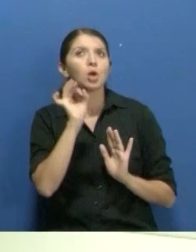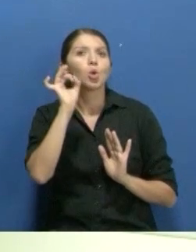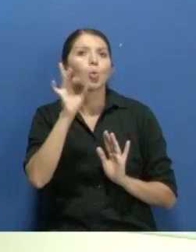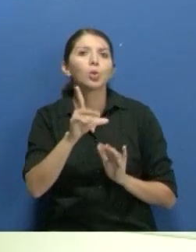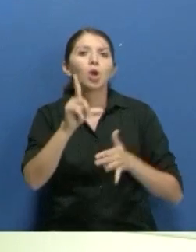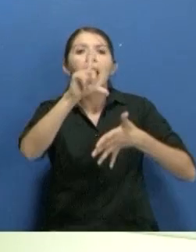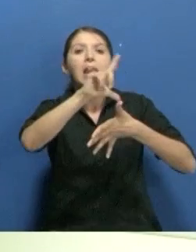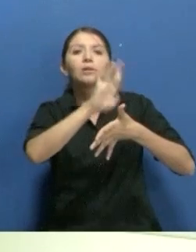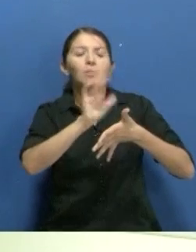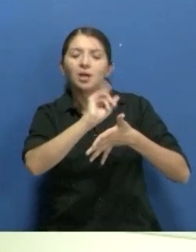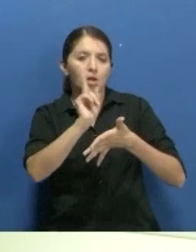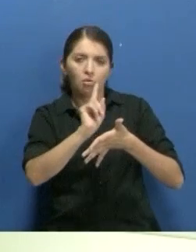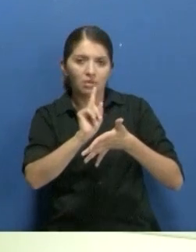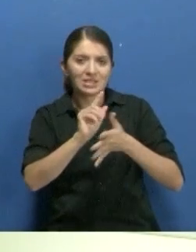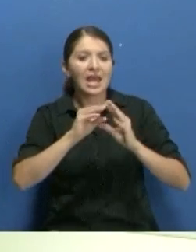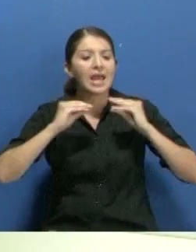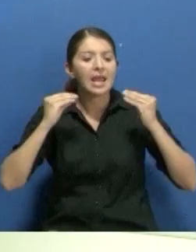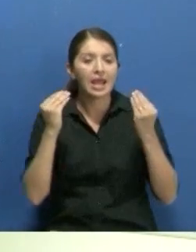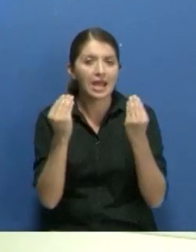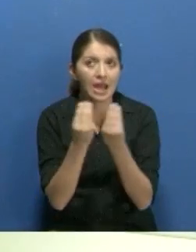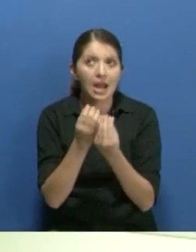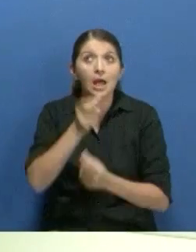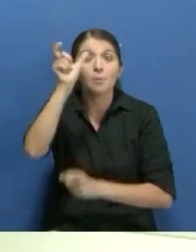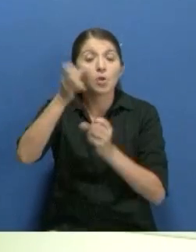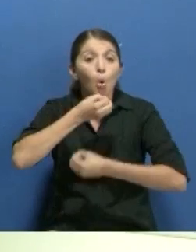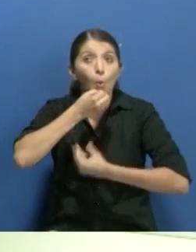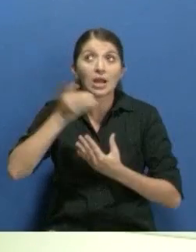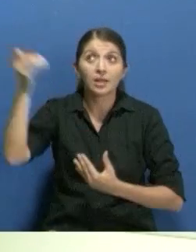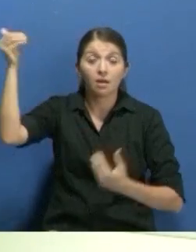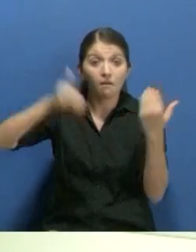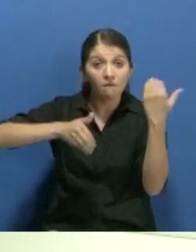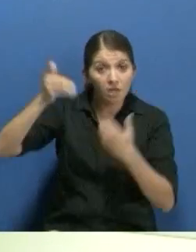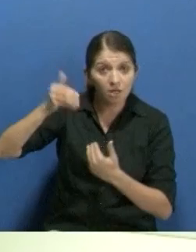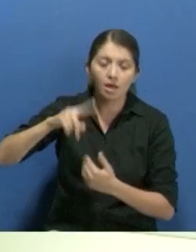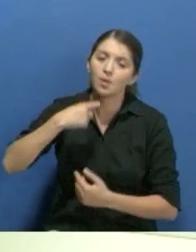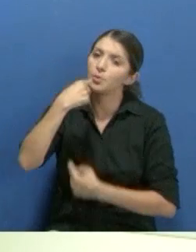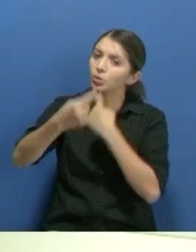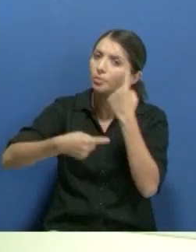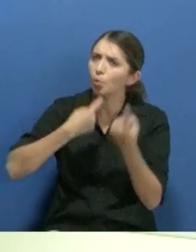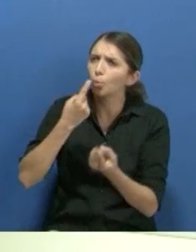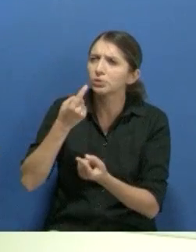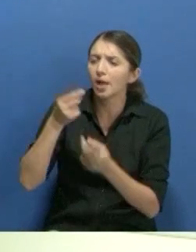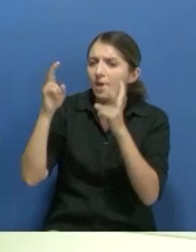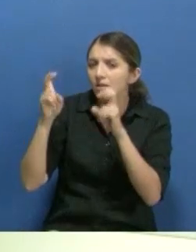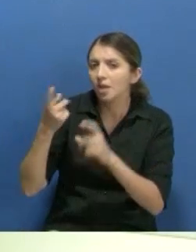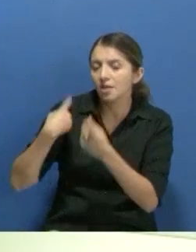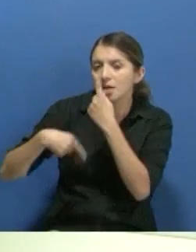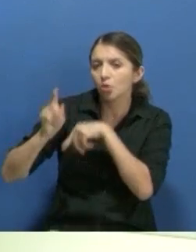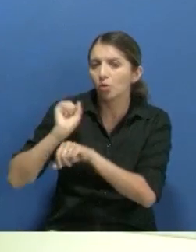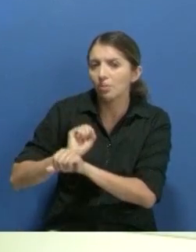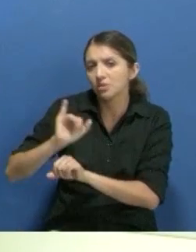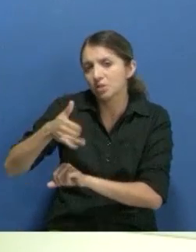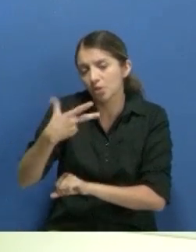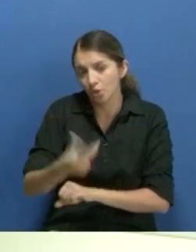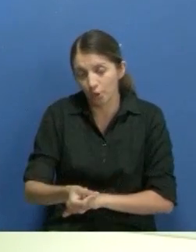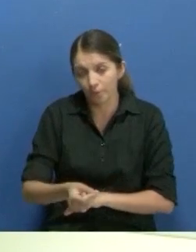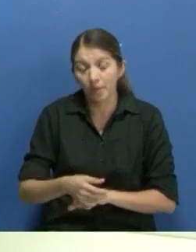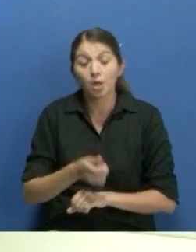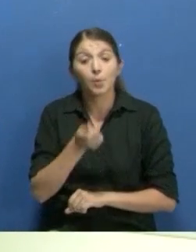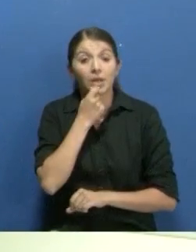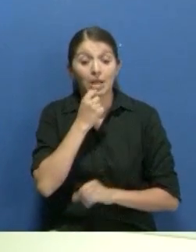21,3% de personas con nacionalidad extranjera en cárceles federales, que es el mayor porcentaje de los últimos 5 años. Un poco